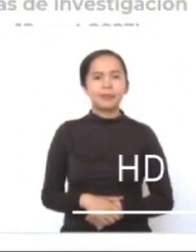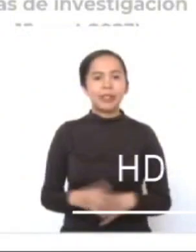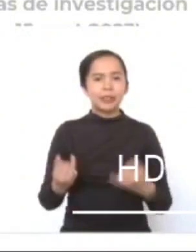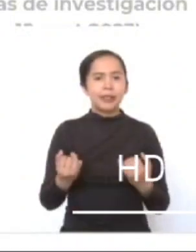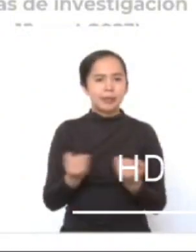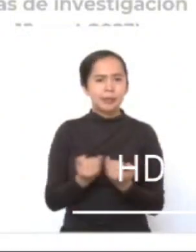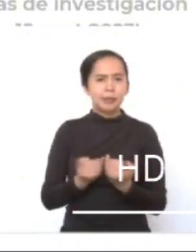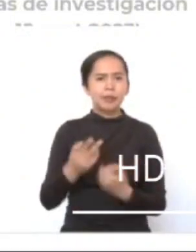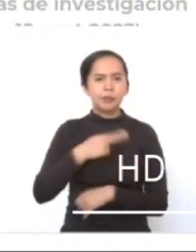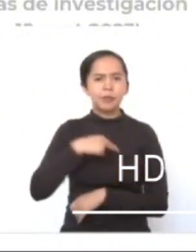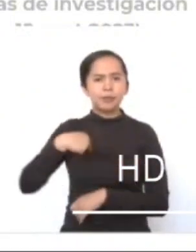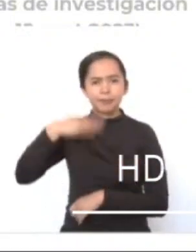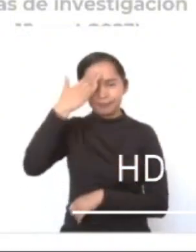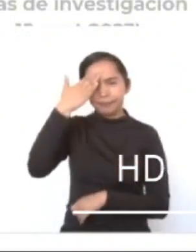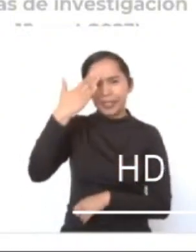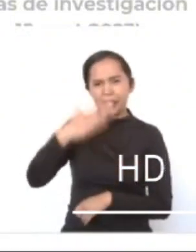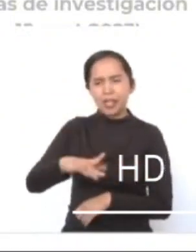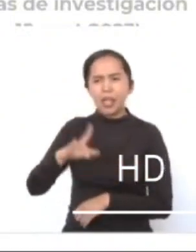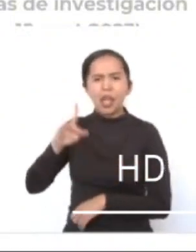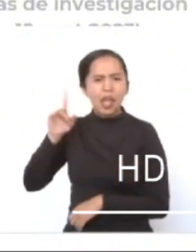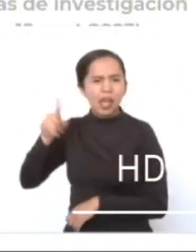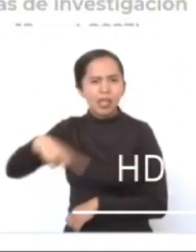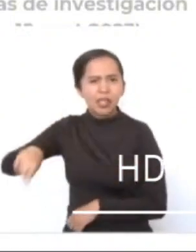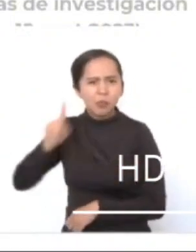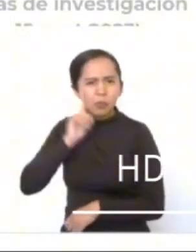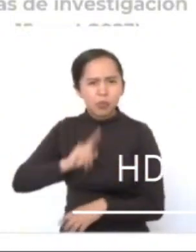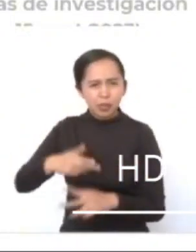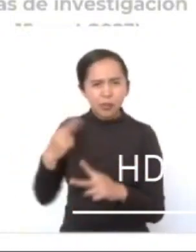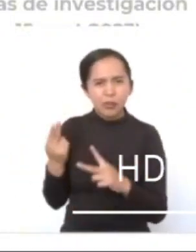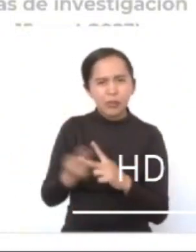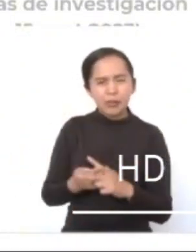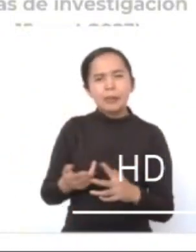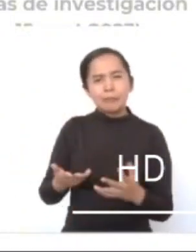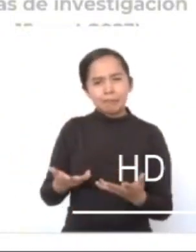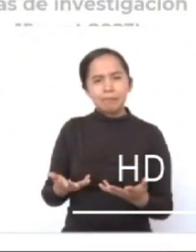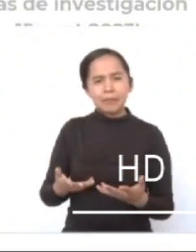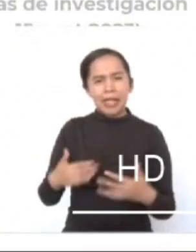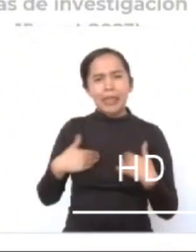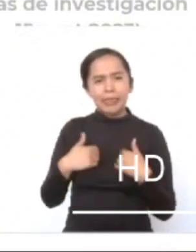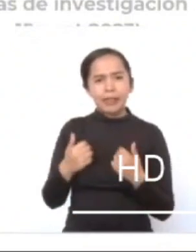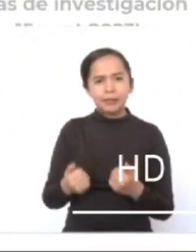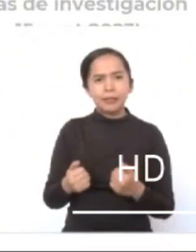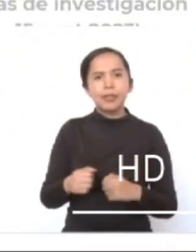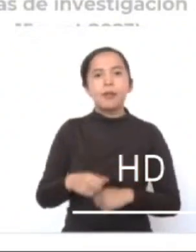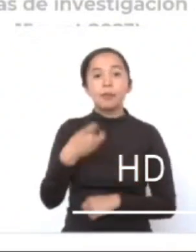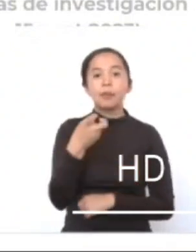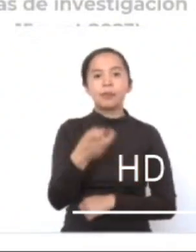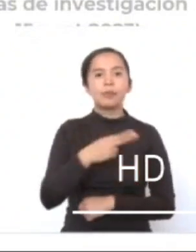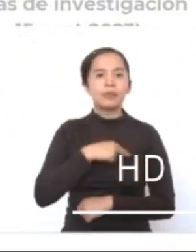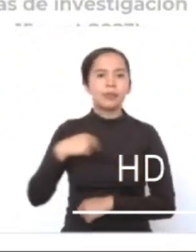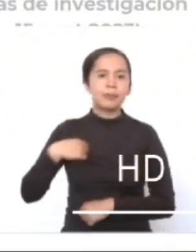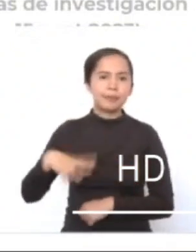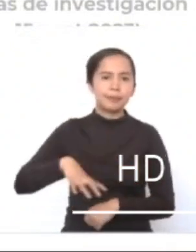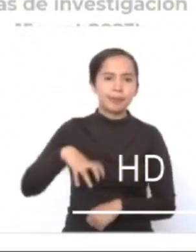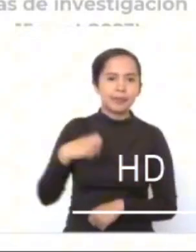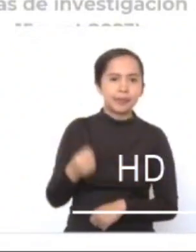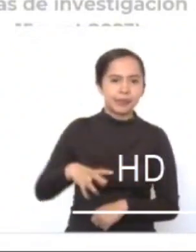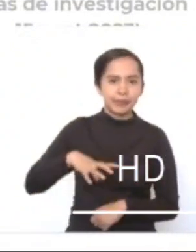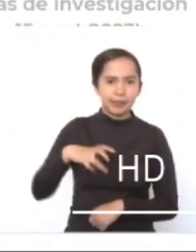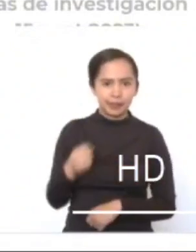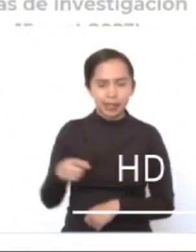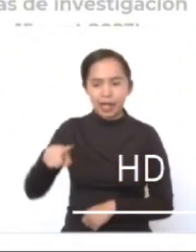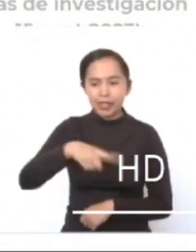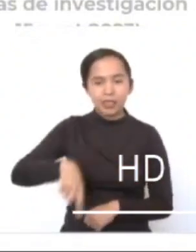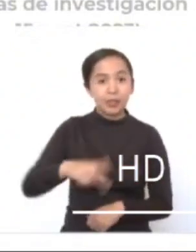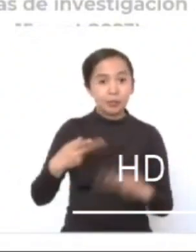Sabemos lo que significa el feminicidio, por ello continuamos trabajando para sacar a los agresores de